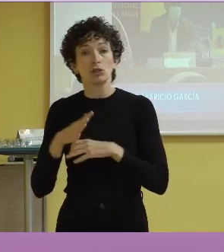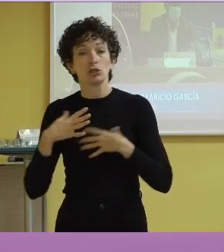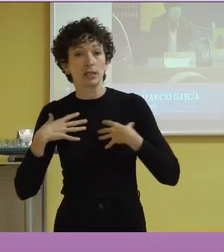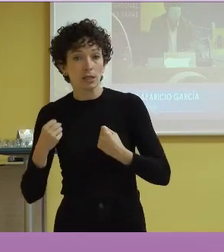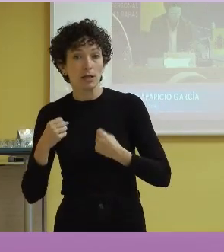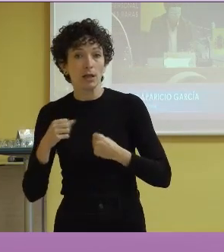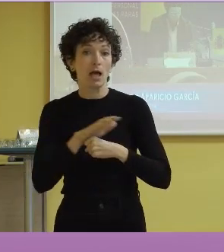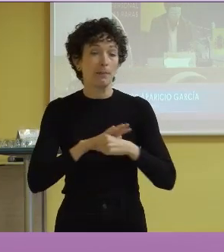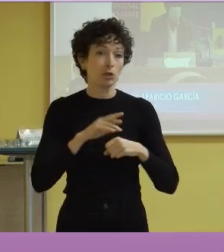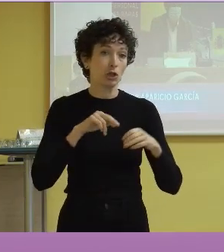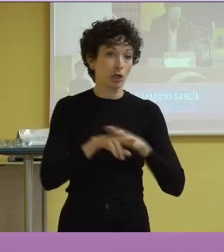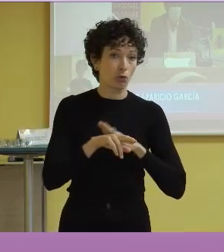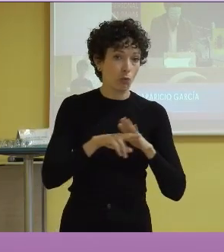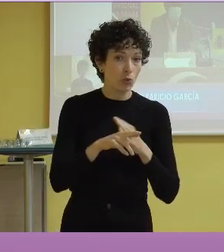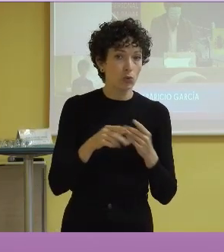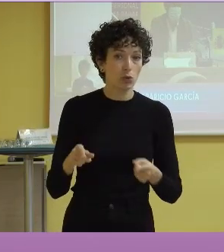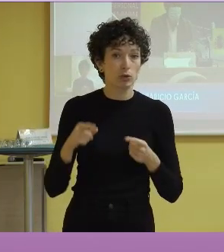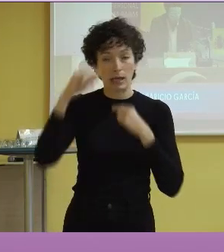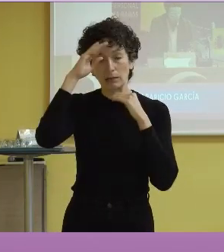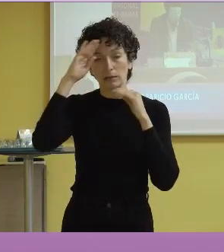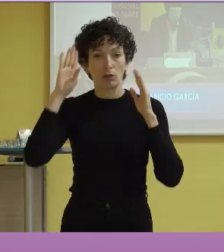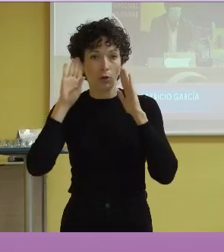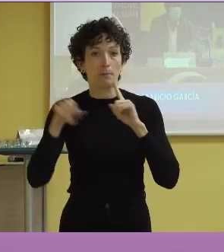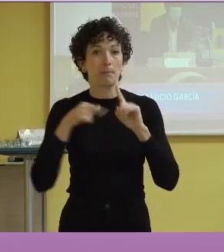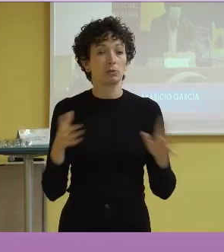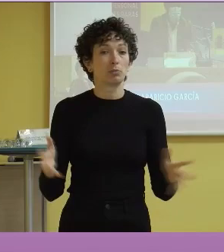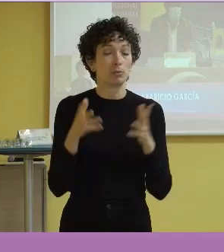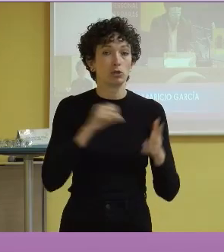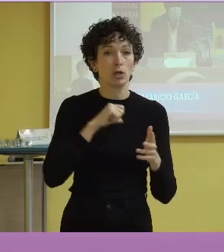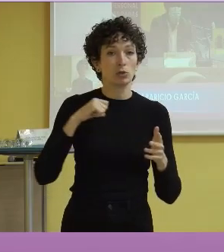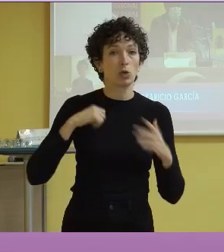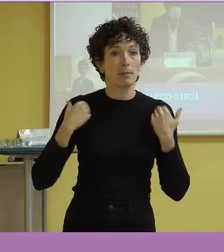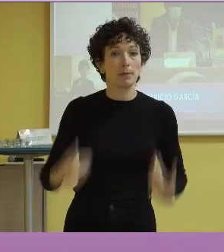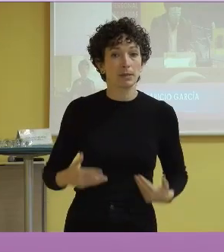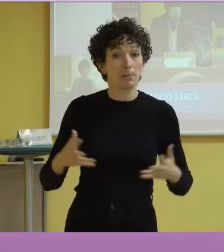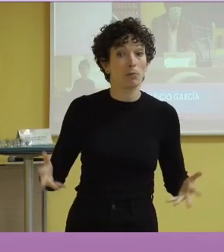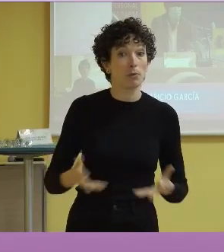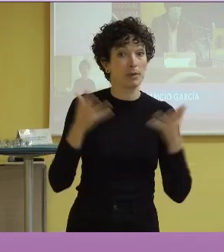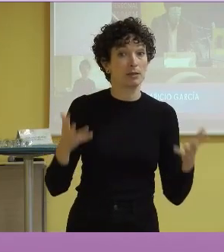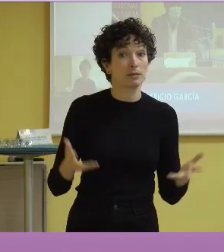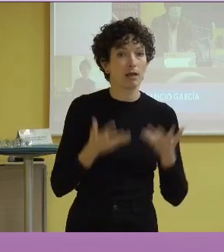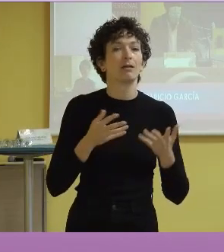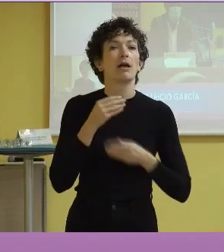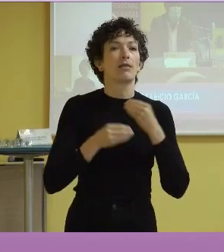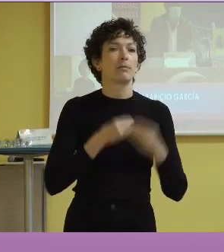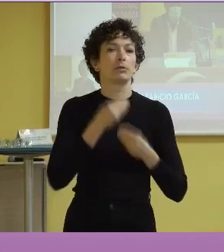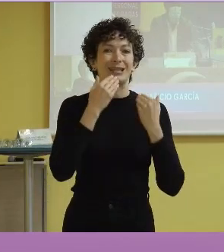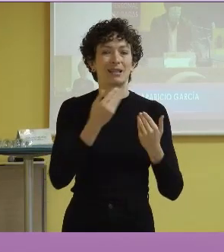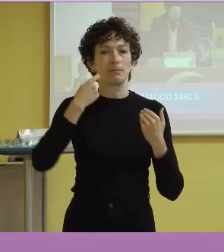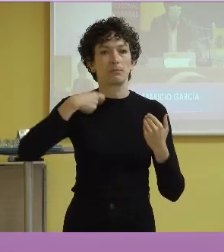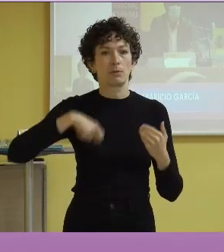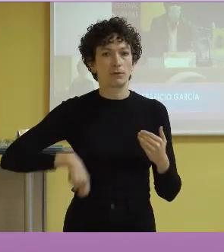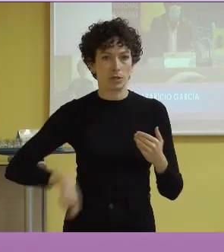de recursos, de fomentar un poco la atención y promoción de la autonomía personal, y esto lo vamos a hacer gracias a profesionales de